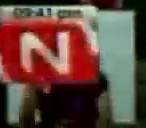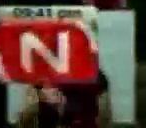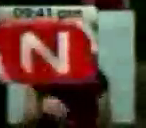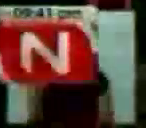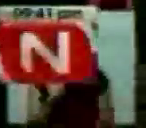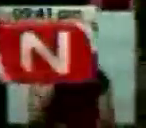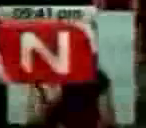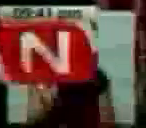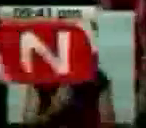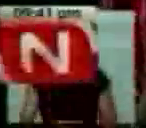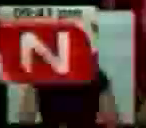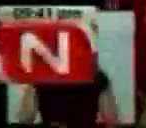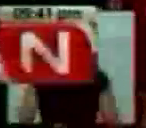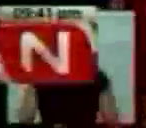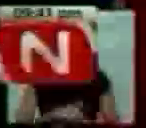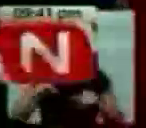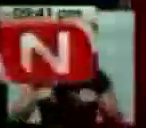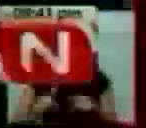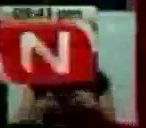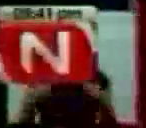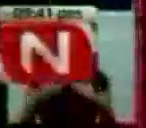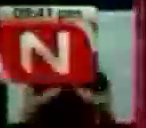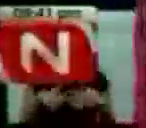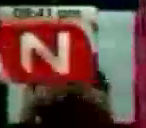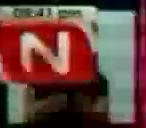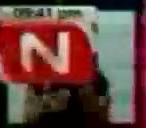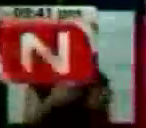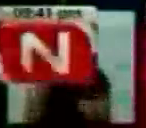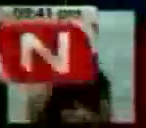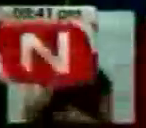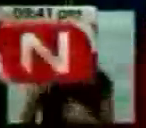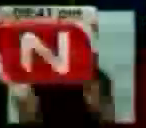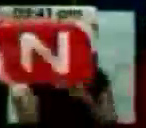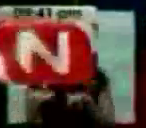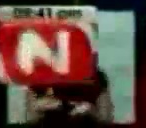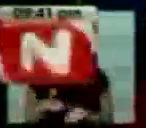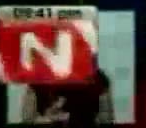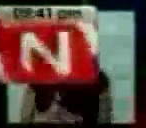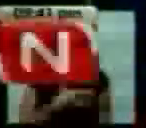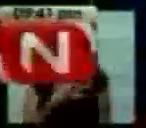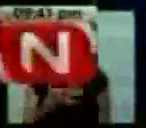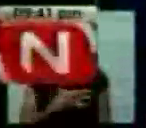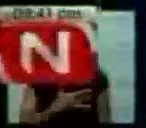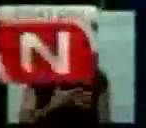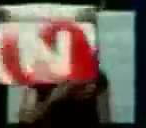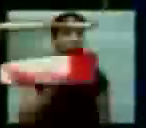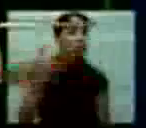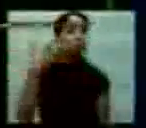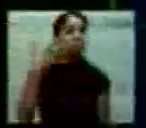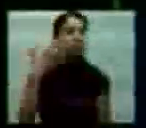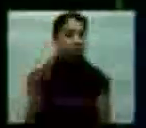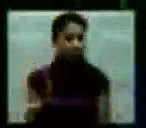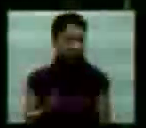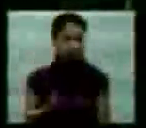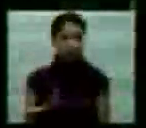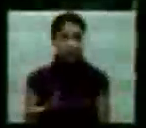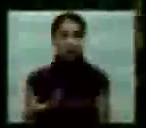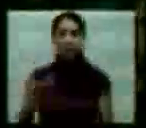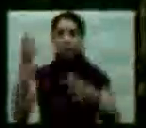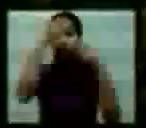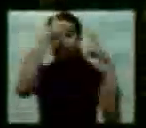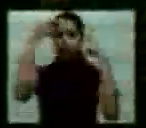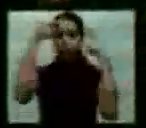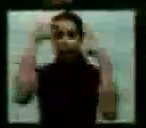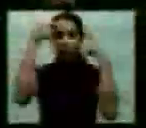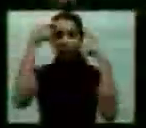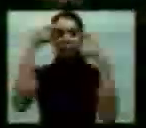Bolivariana de Venezuela, Casa de la Representación Popular, nos sentimos profundamente orgullosos de que el presidente